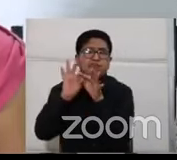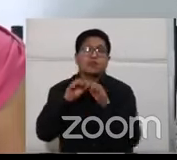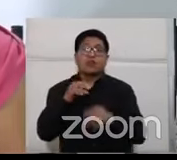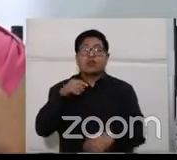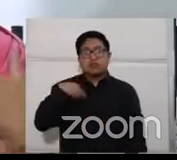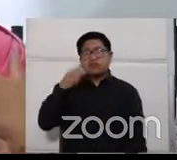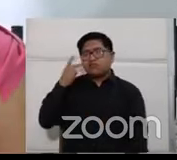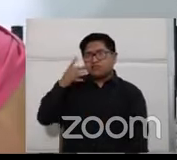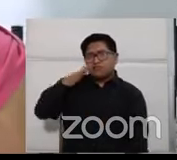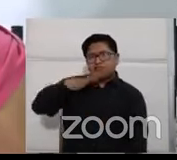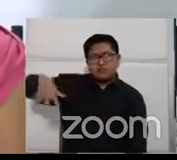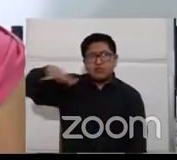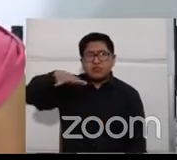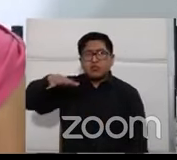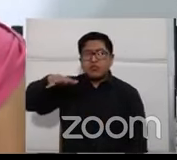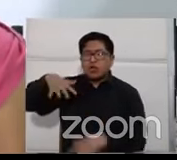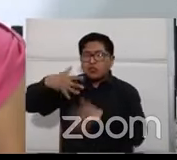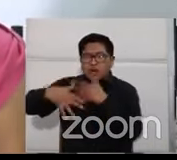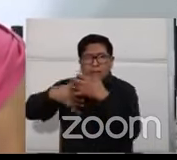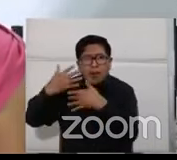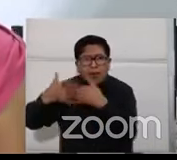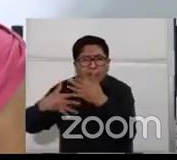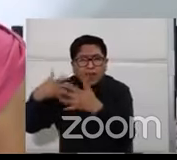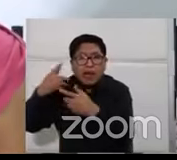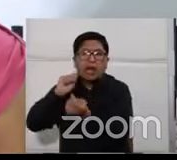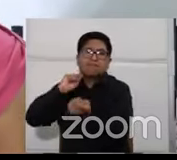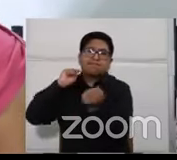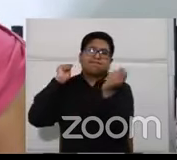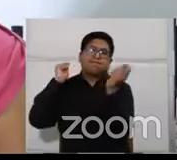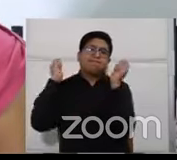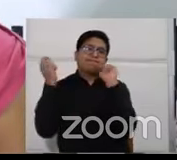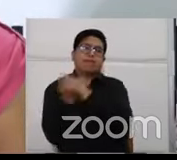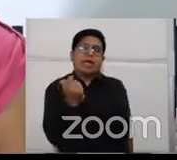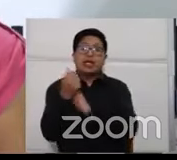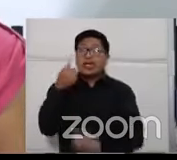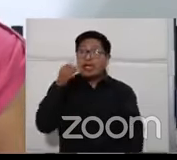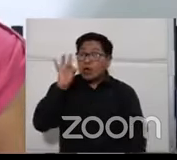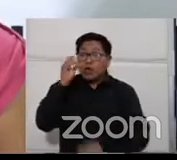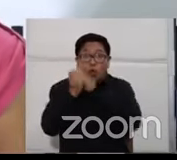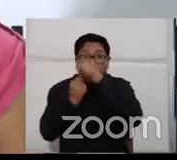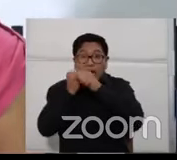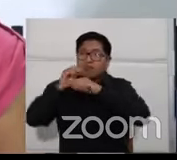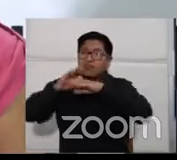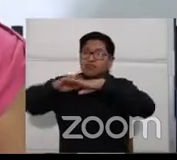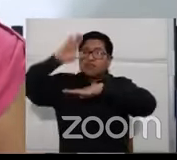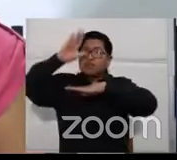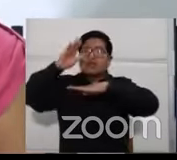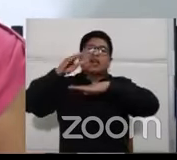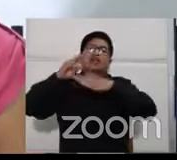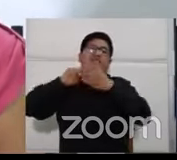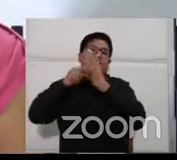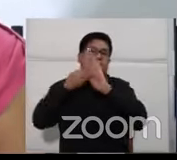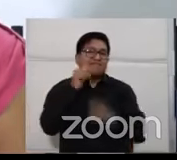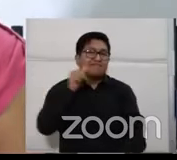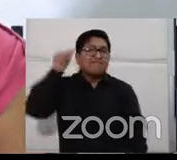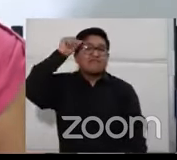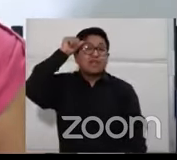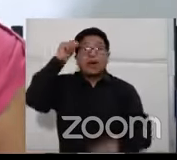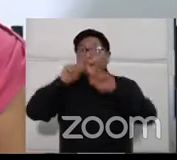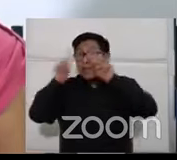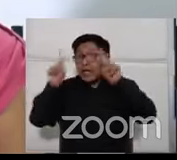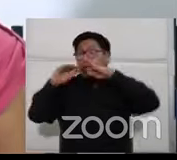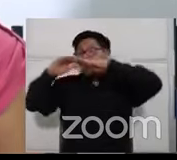renovando se constantemente cada que cumplen 18 años vemos como esta organización deja huella